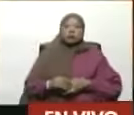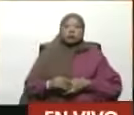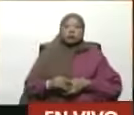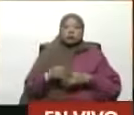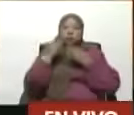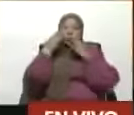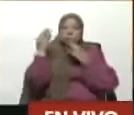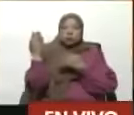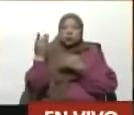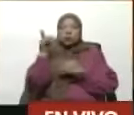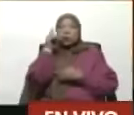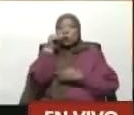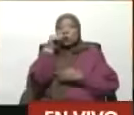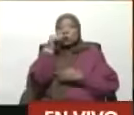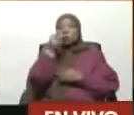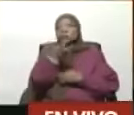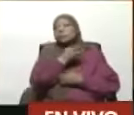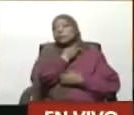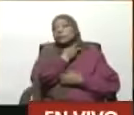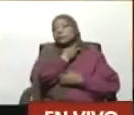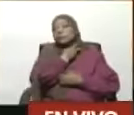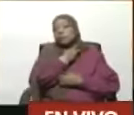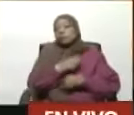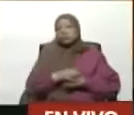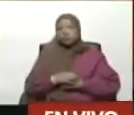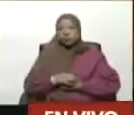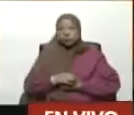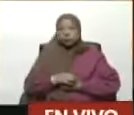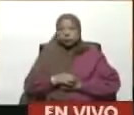el doctor Tarek William Saab.